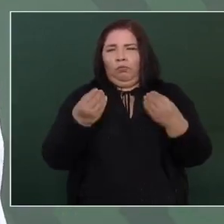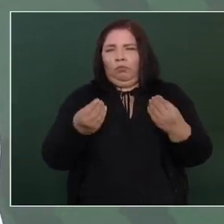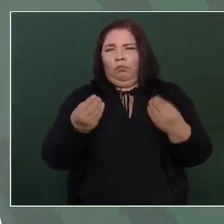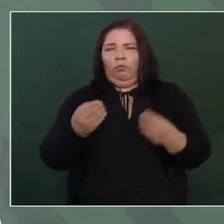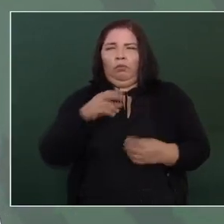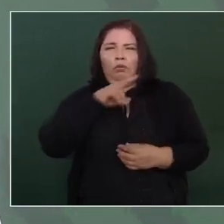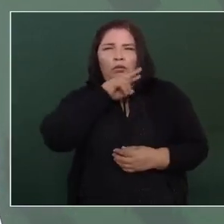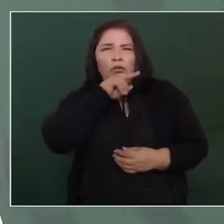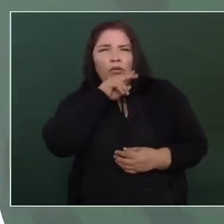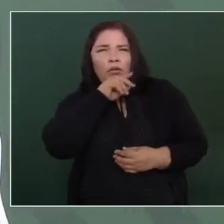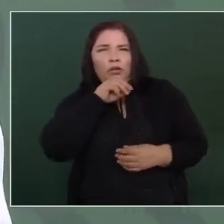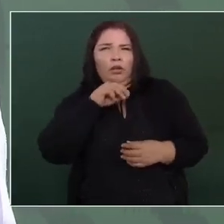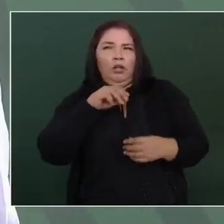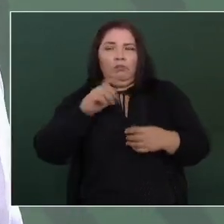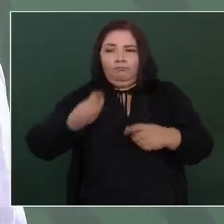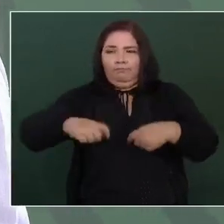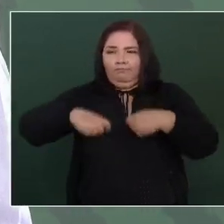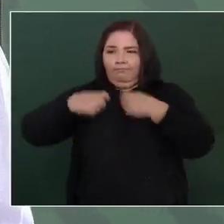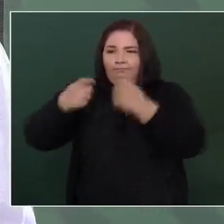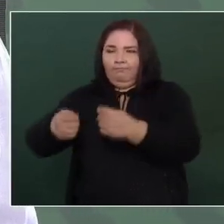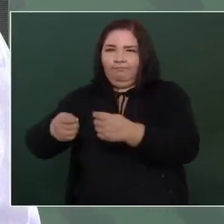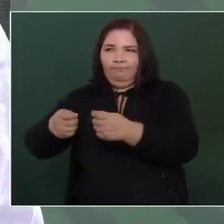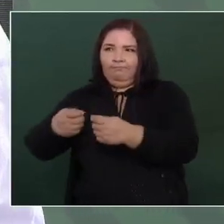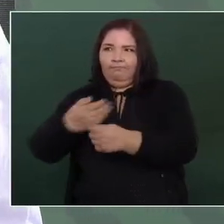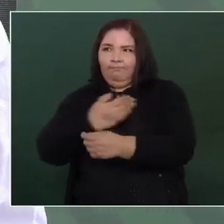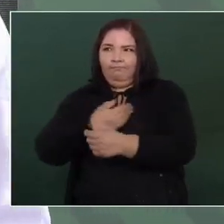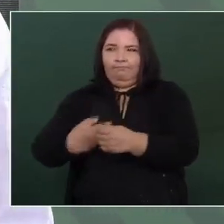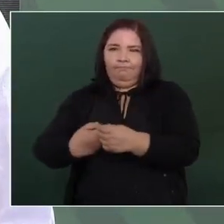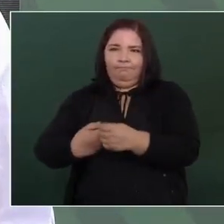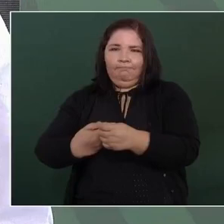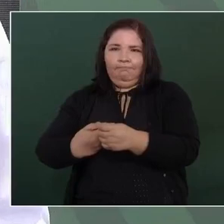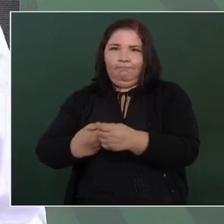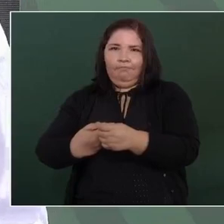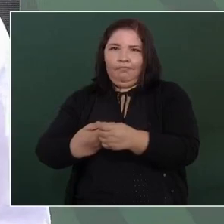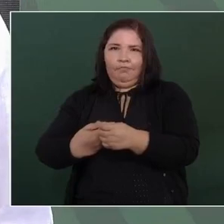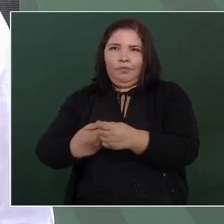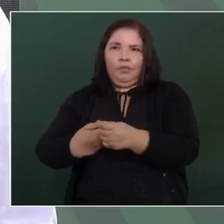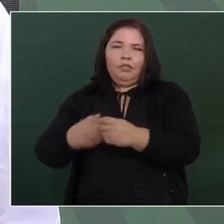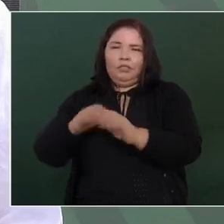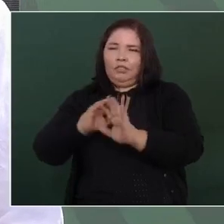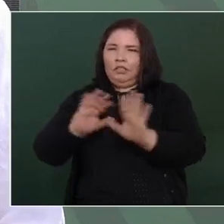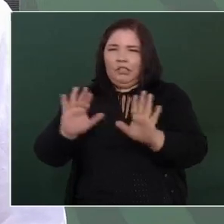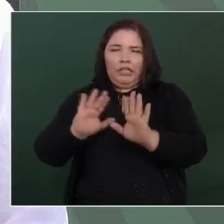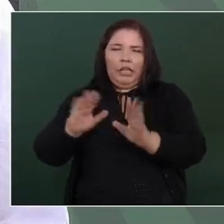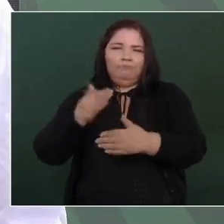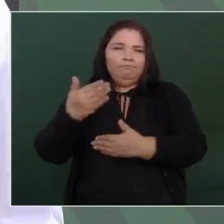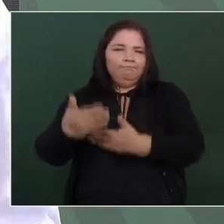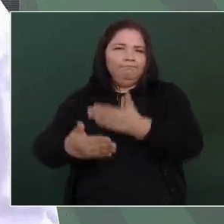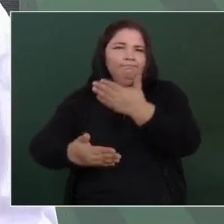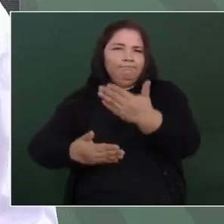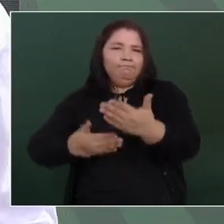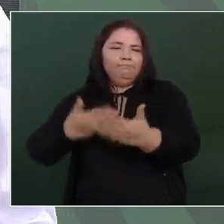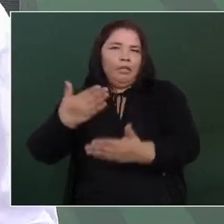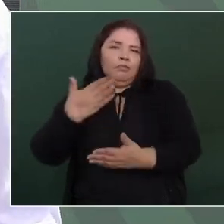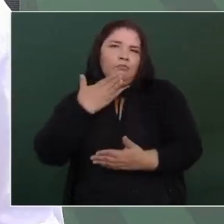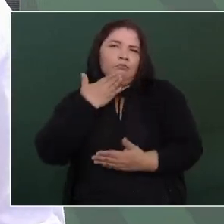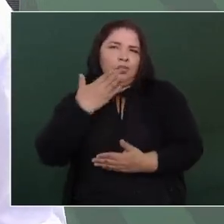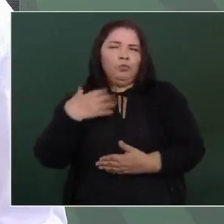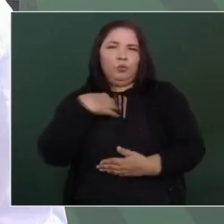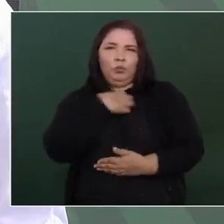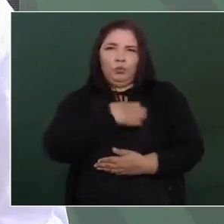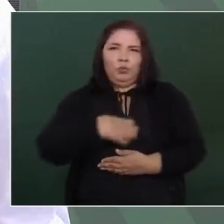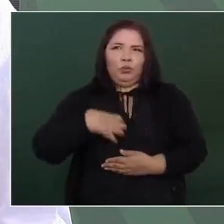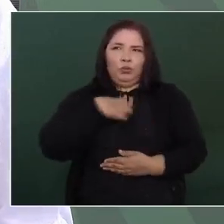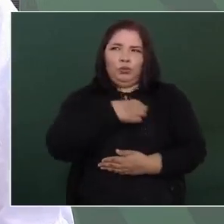la sucesión. Ya está eso encaminado, muy bien, estoy contento.